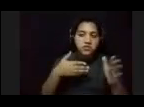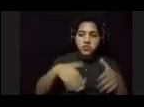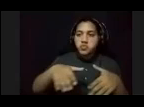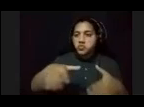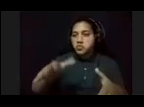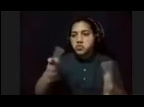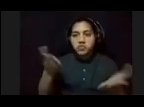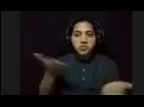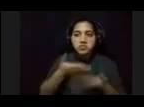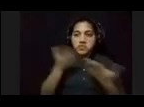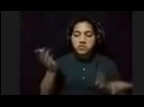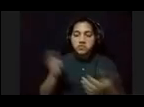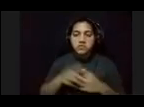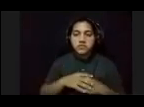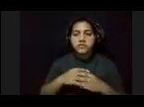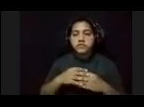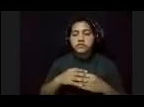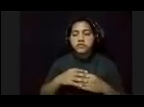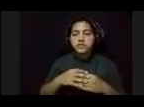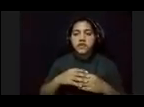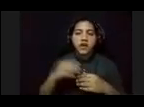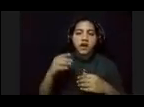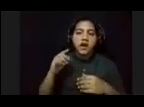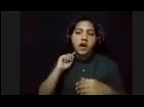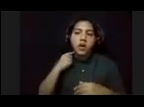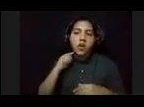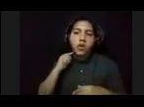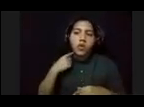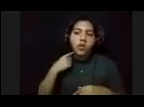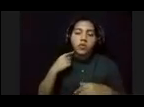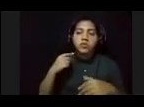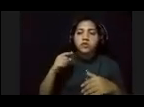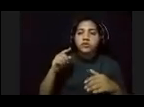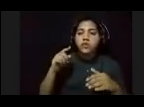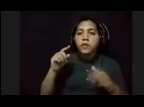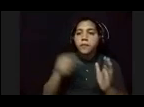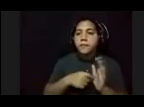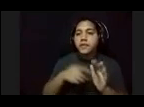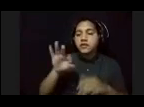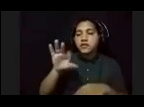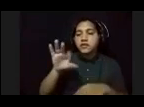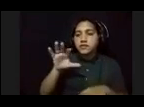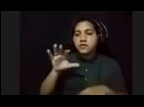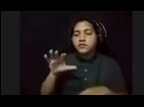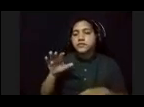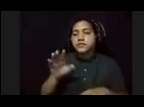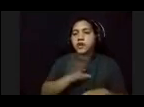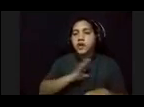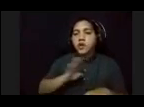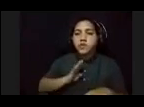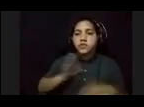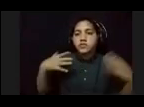En agosto del 1900, la Junta de Sanidad eliminó la partida